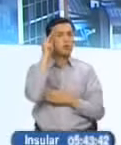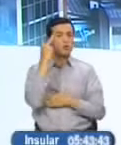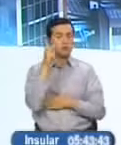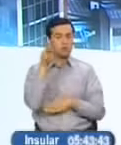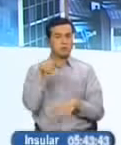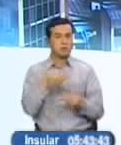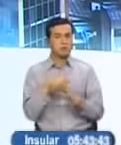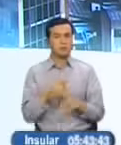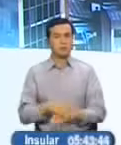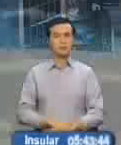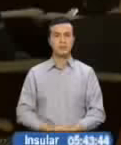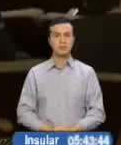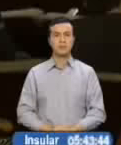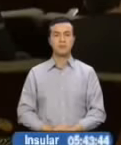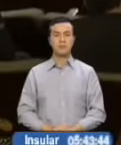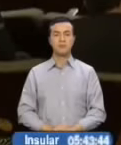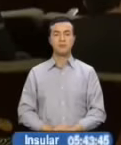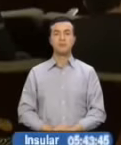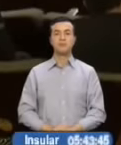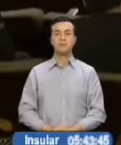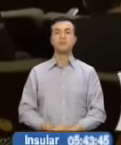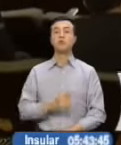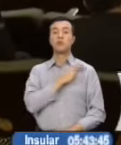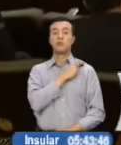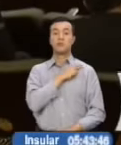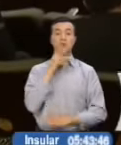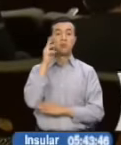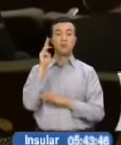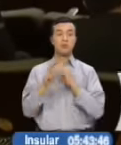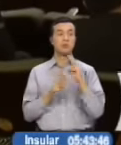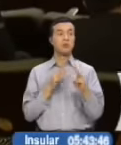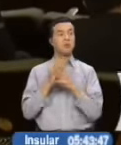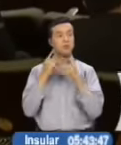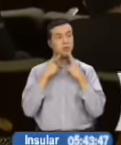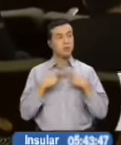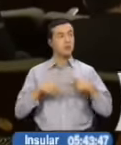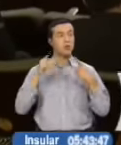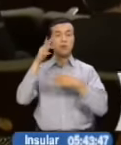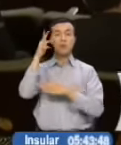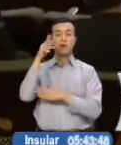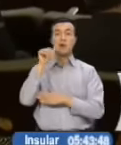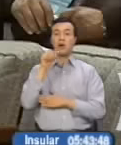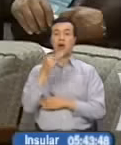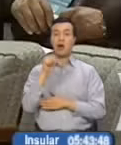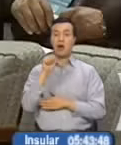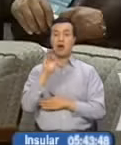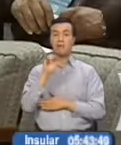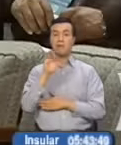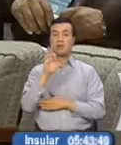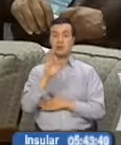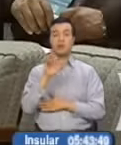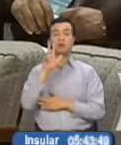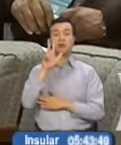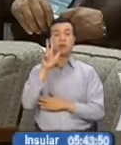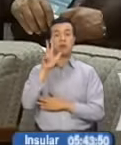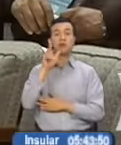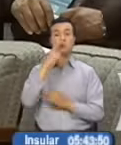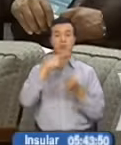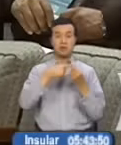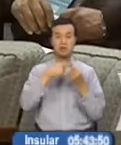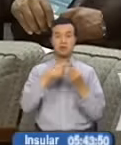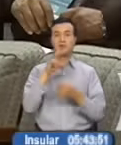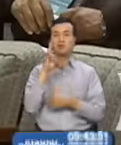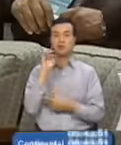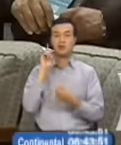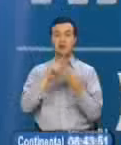dos expertos. Desde el mundo de la academia a nivel mundial, se dice que la conferencia Hábitat 3, que se desarrollará en Quito entre el 17 y